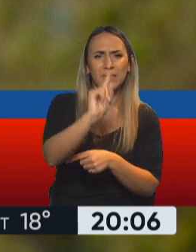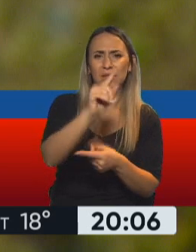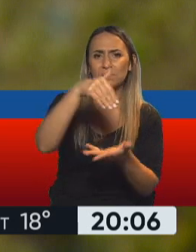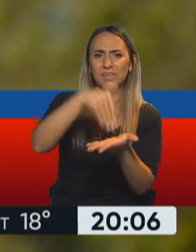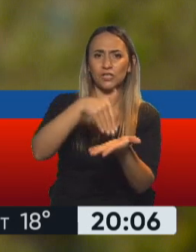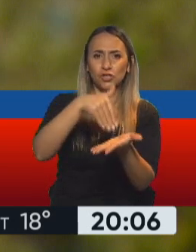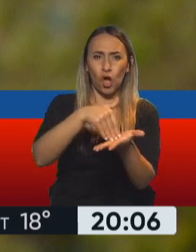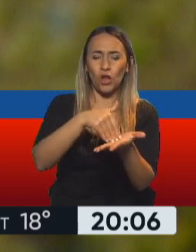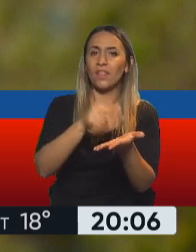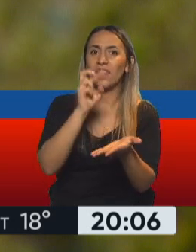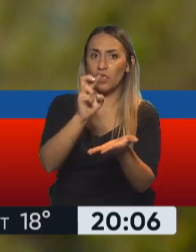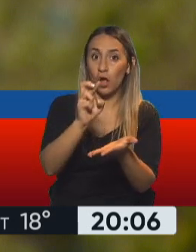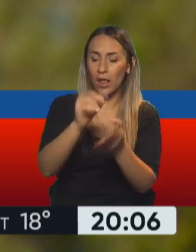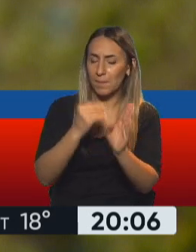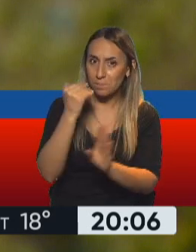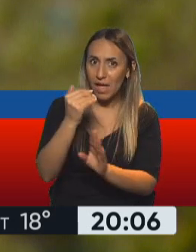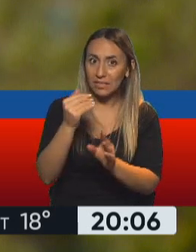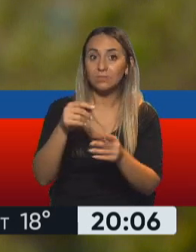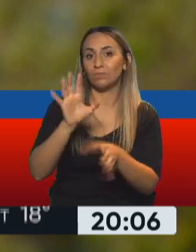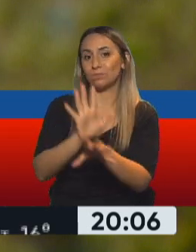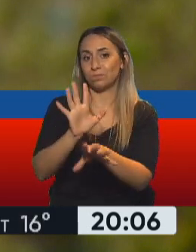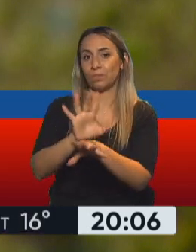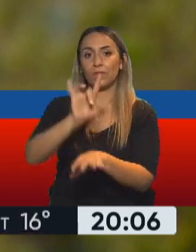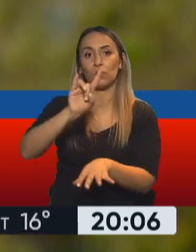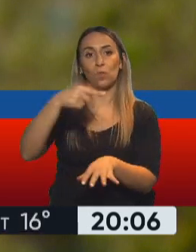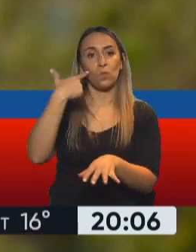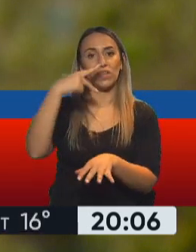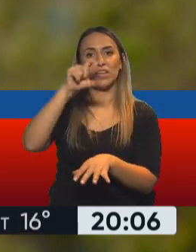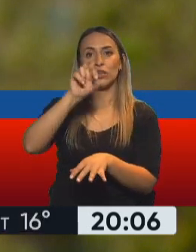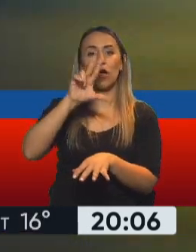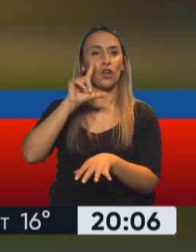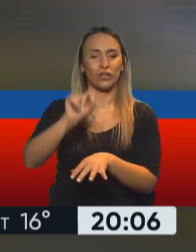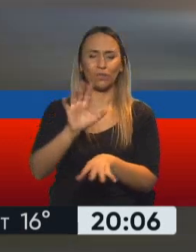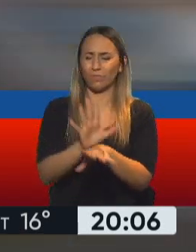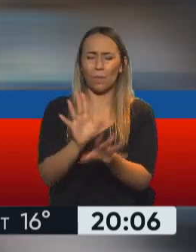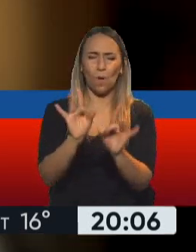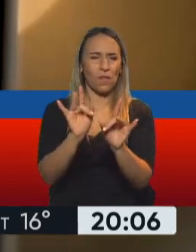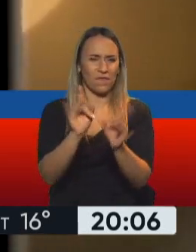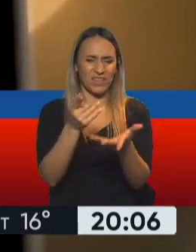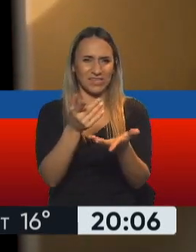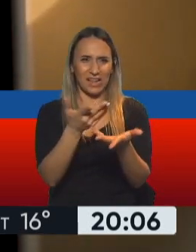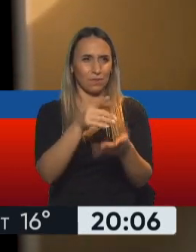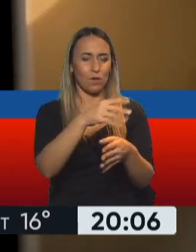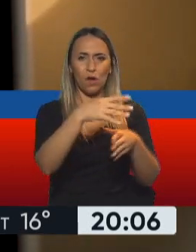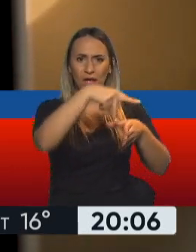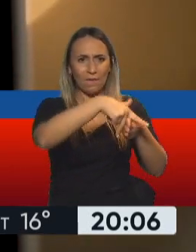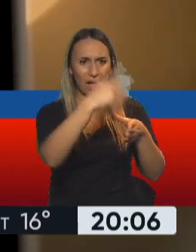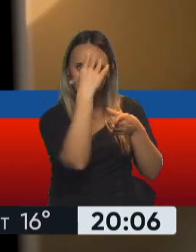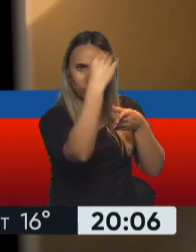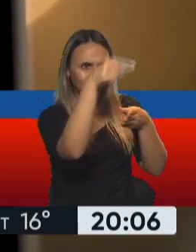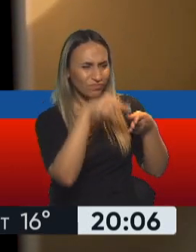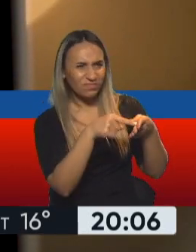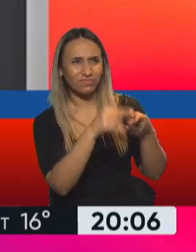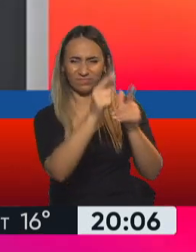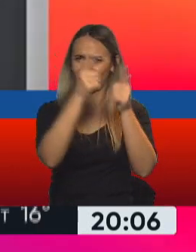$1.000 millones. Esa es la definición y viene de esta idea de que el unicornio es algo difícil de ver, ¿no? Esa es la idea. Tres empresas